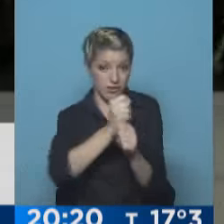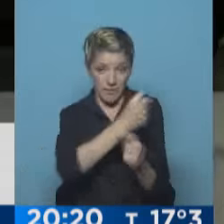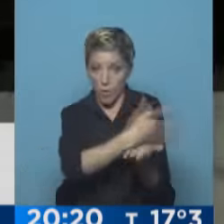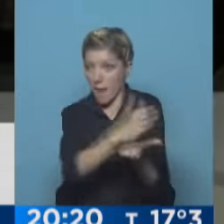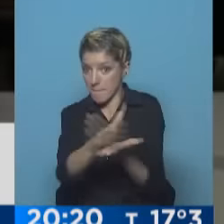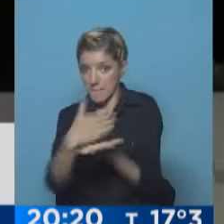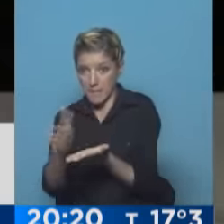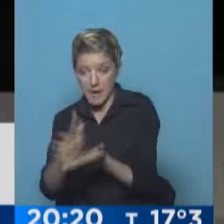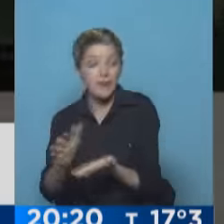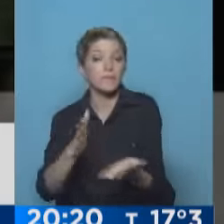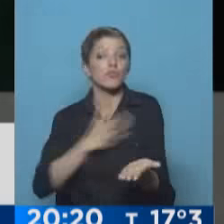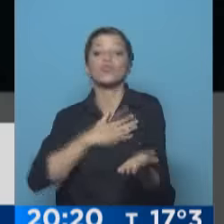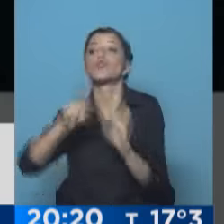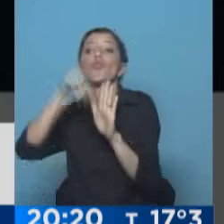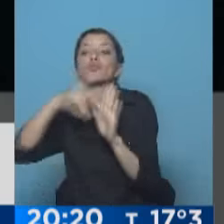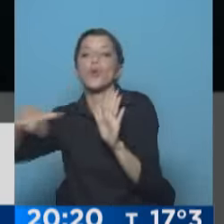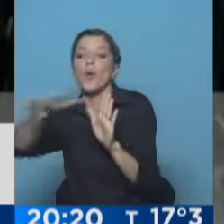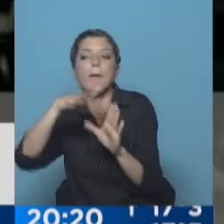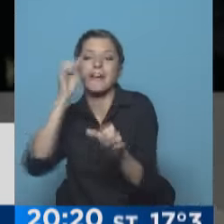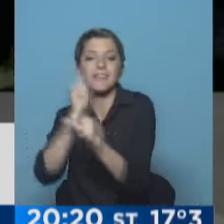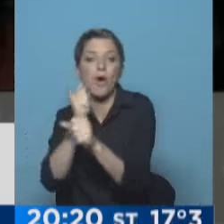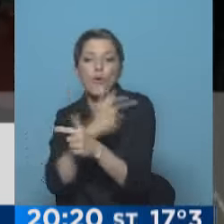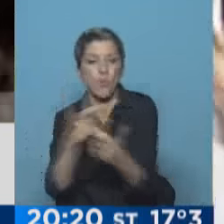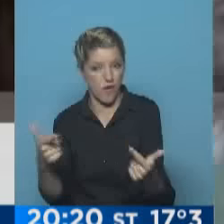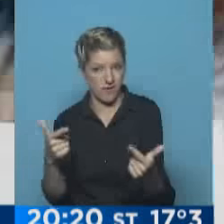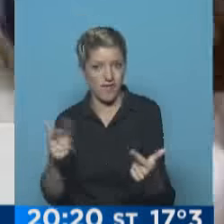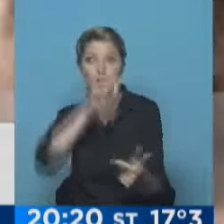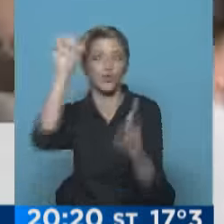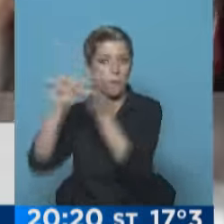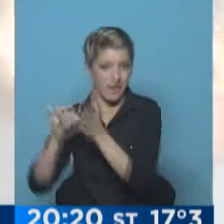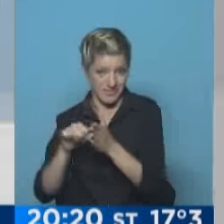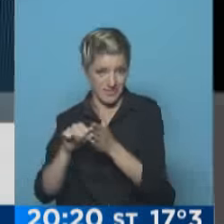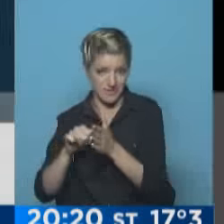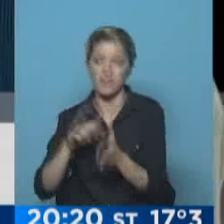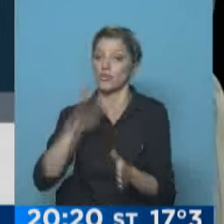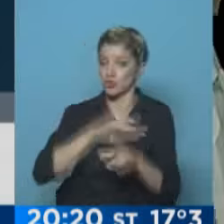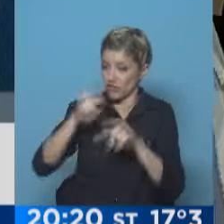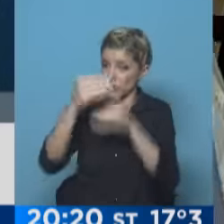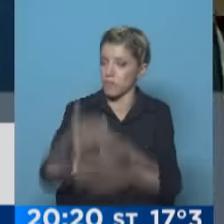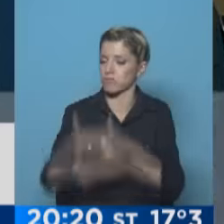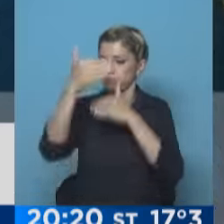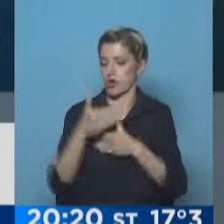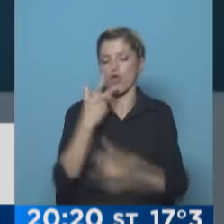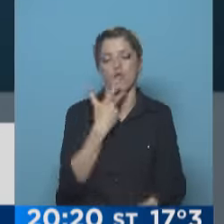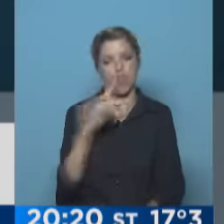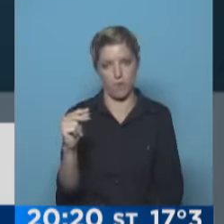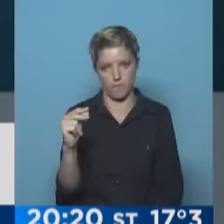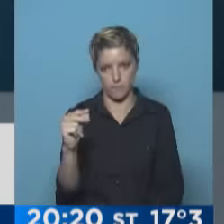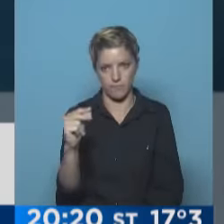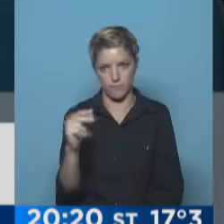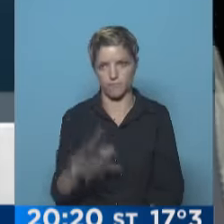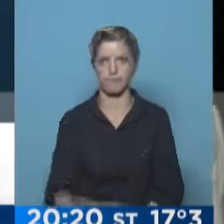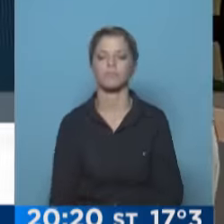mandan al destierro, no tenemos otro lugar que ir a trabajar fuera de nuestra patria y no estamos dispuestos a volver a ellos. Ahora, nosotros vivimos en la